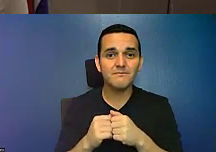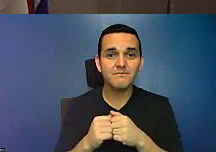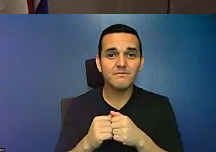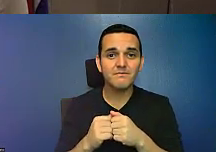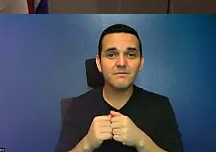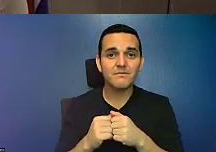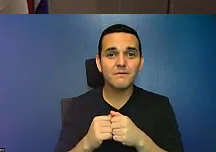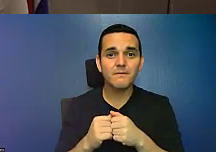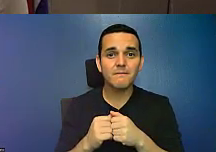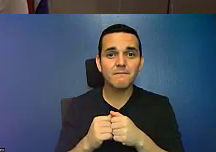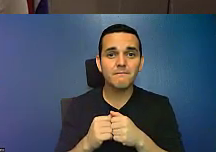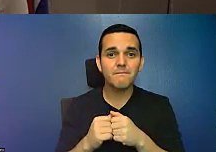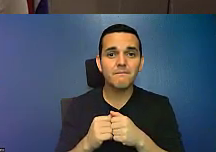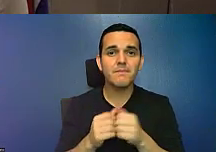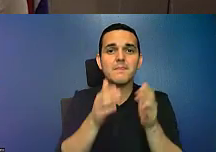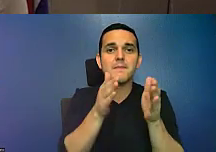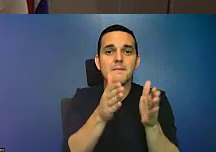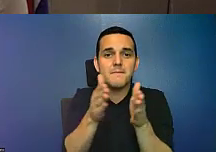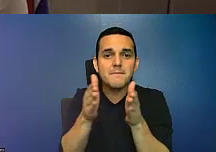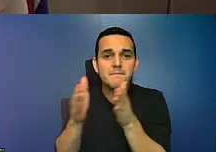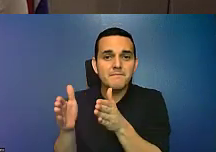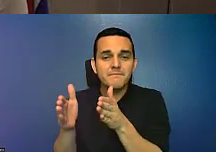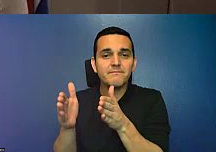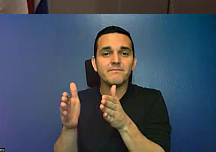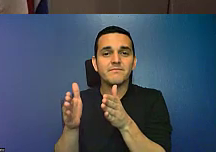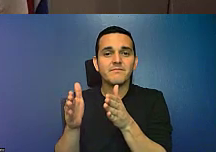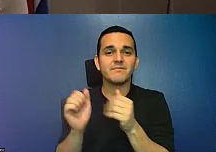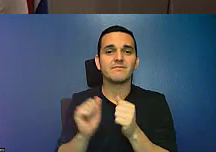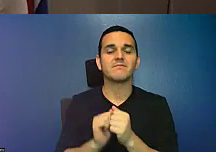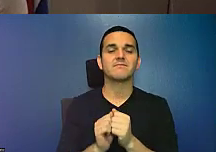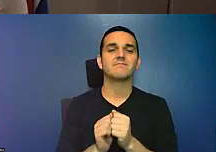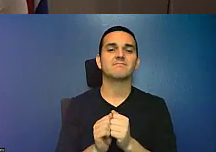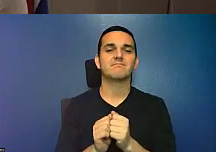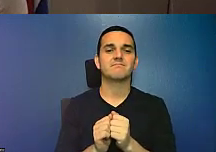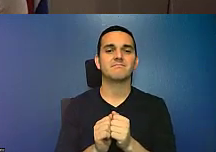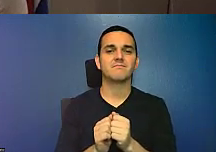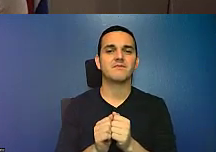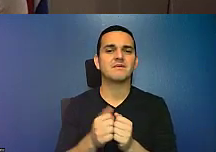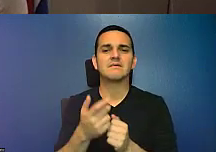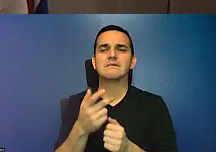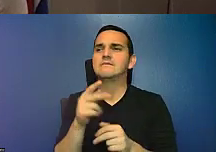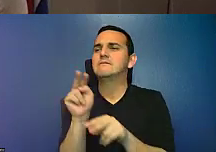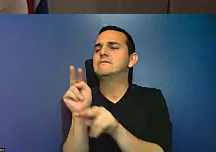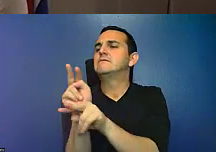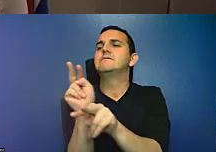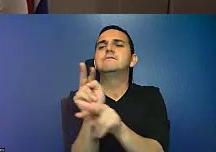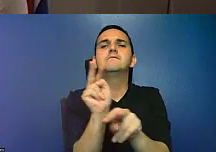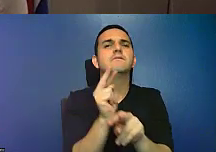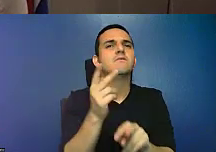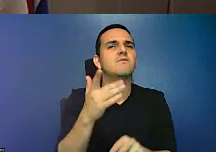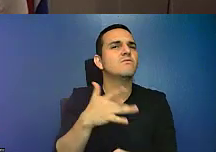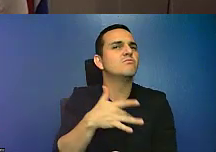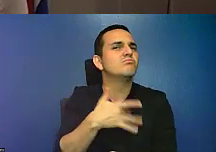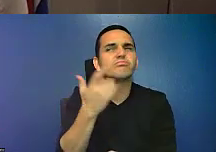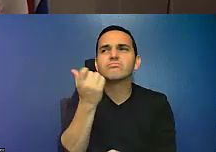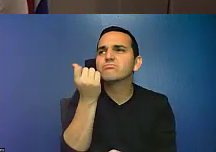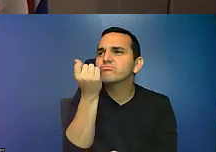alimentación, planificación, la parte de percepción. Aquí